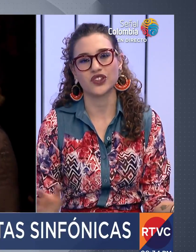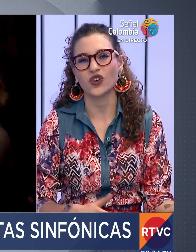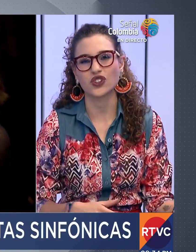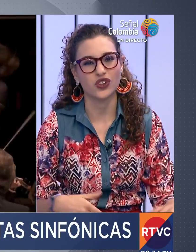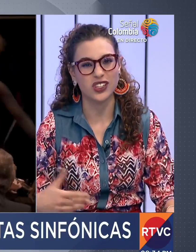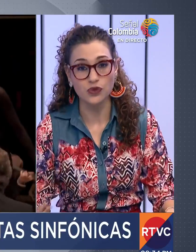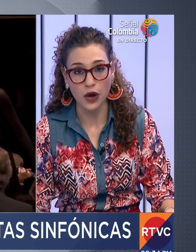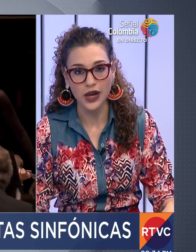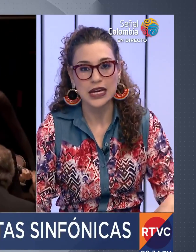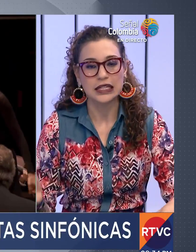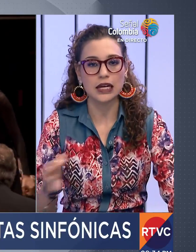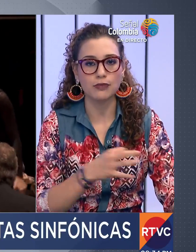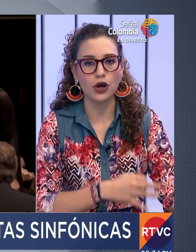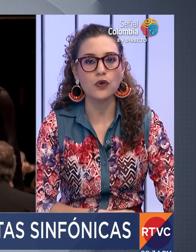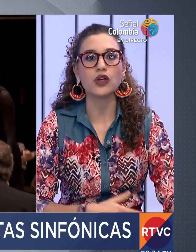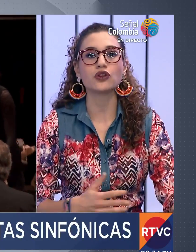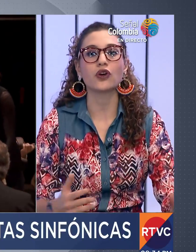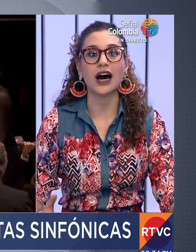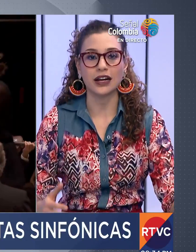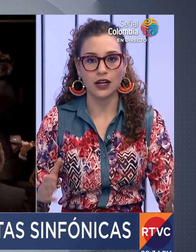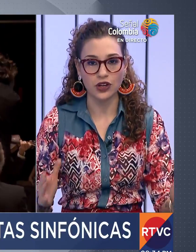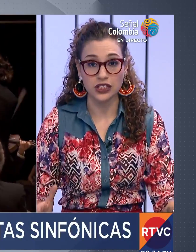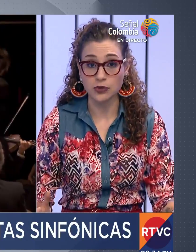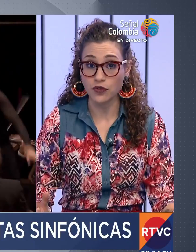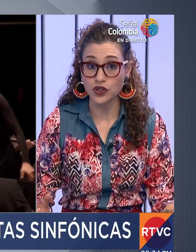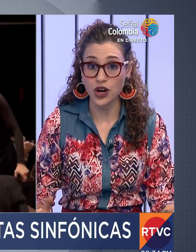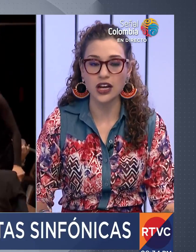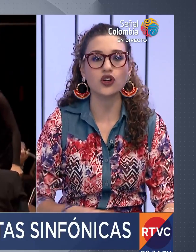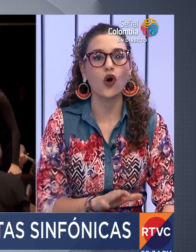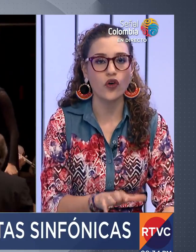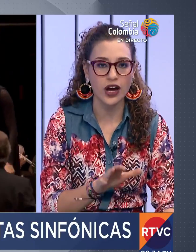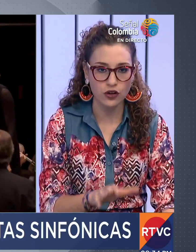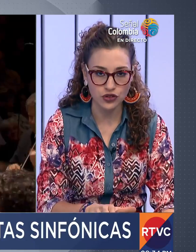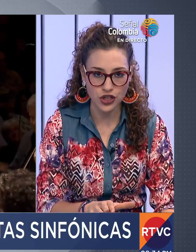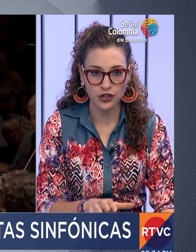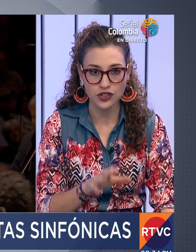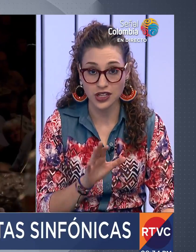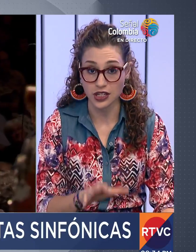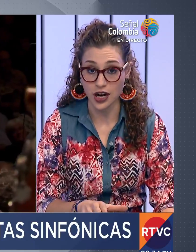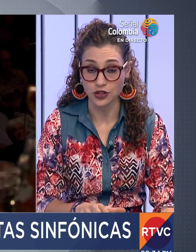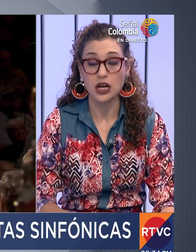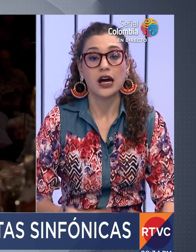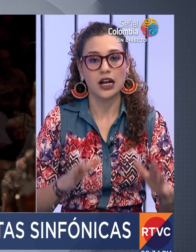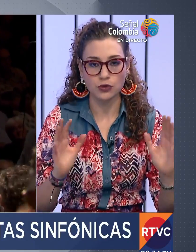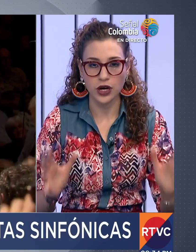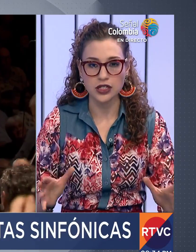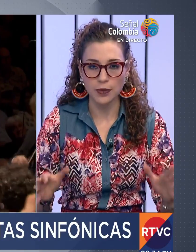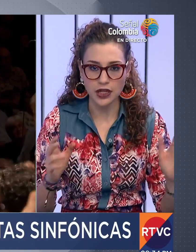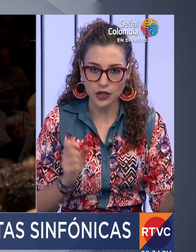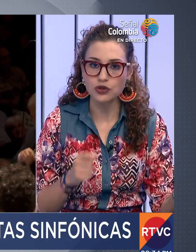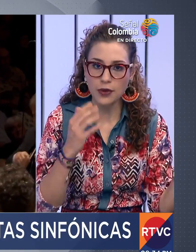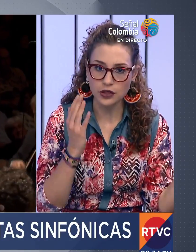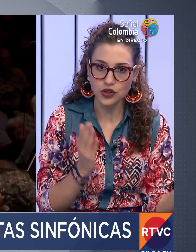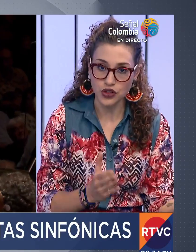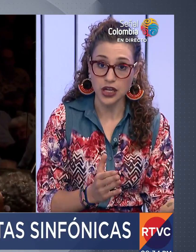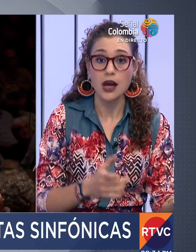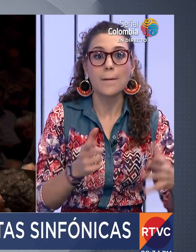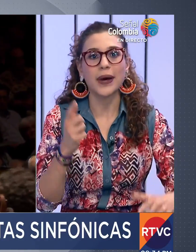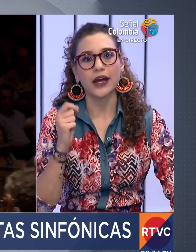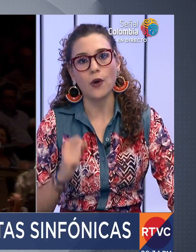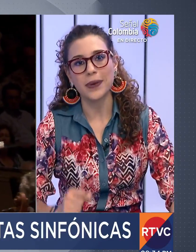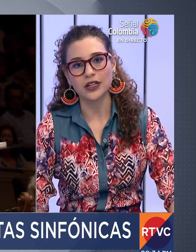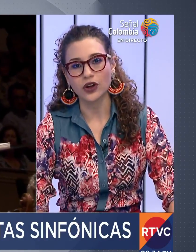siglos XVIII, XIX, tenían prohibido tocar en orquestas profesionales o dar conciertos en escenarios. Las mujeres aprendían instrumentos,